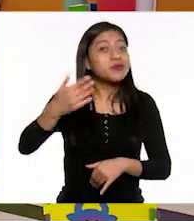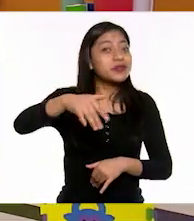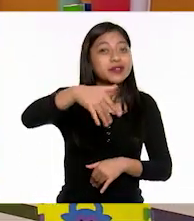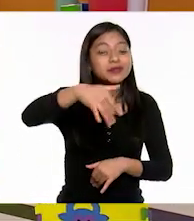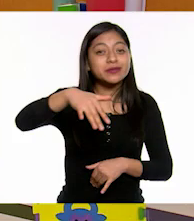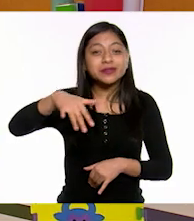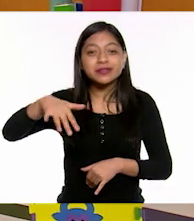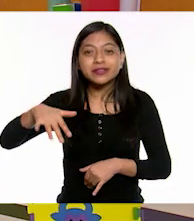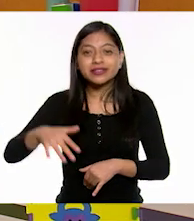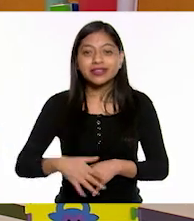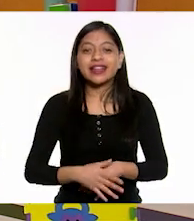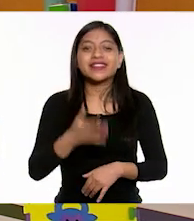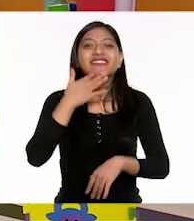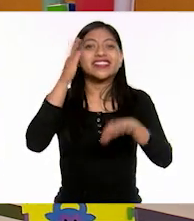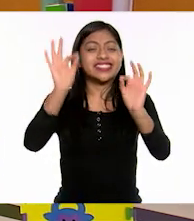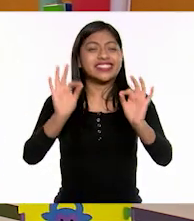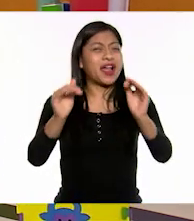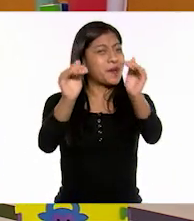ay